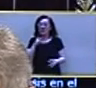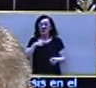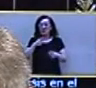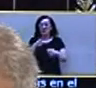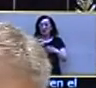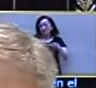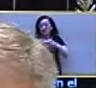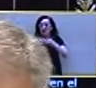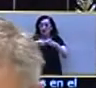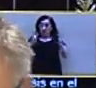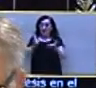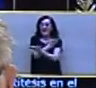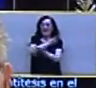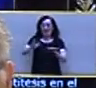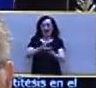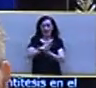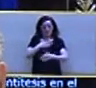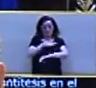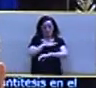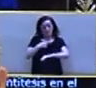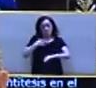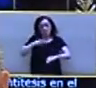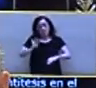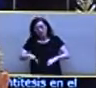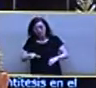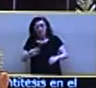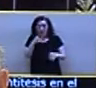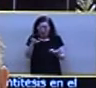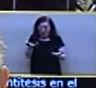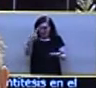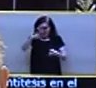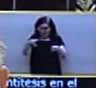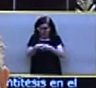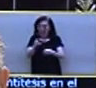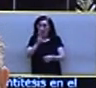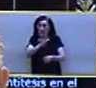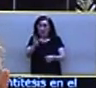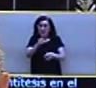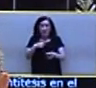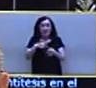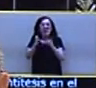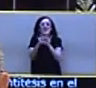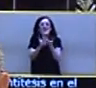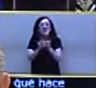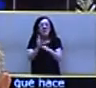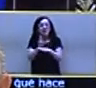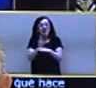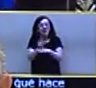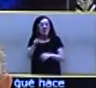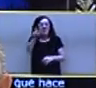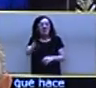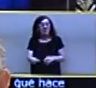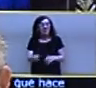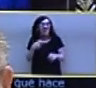y podemos esta es la batalla fundamental porque saben que en estos momentos la competencia básica que se va a establecer es